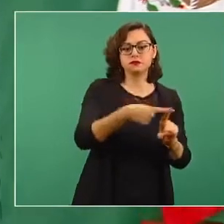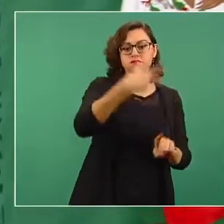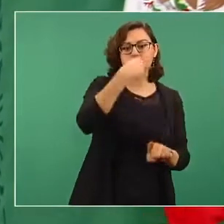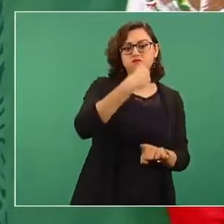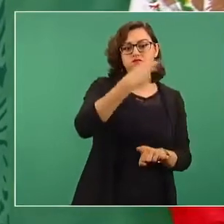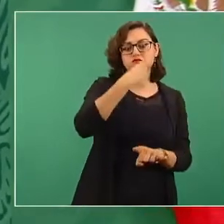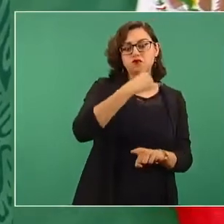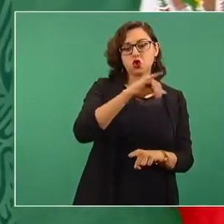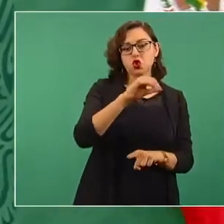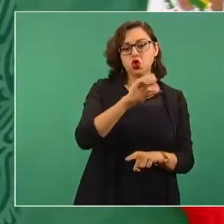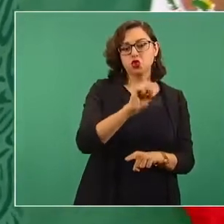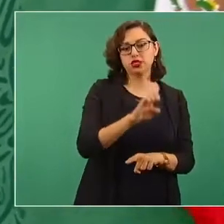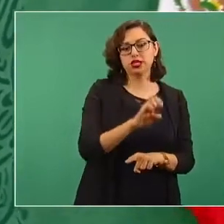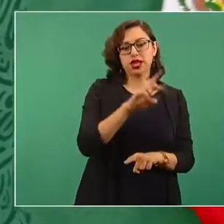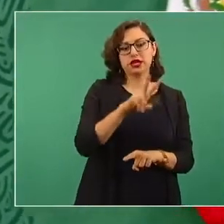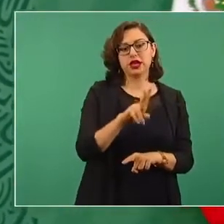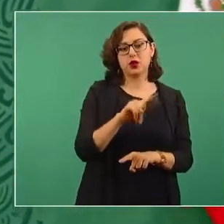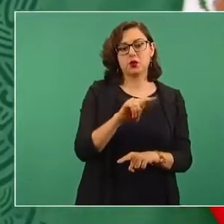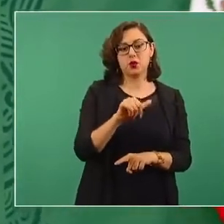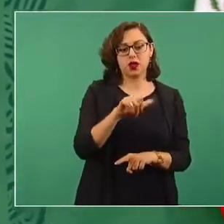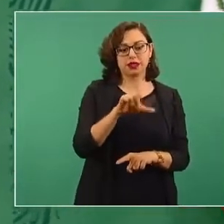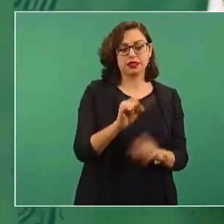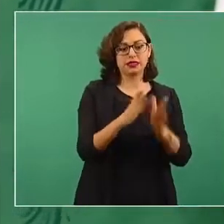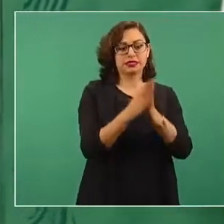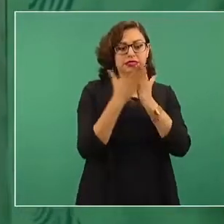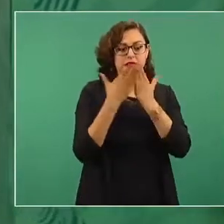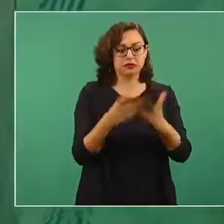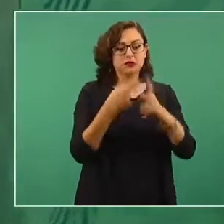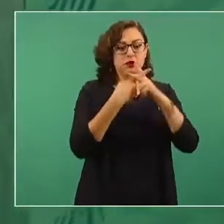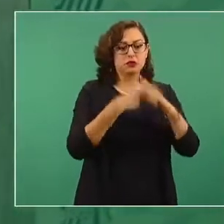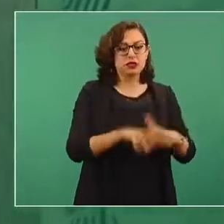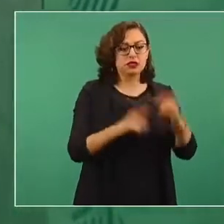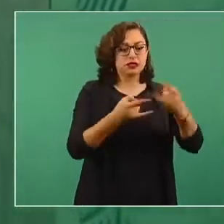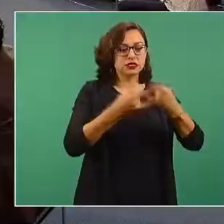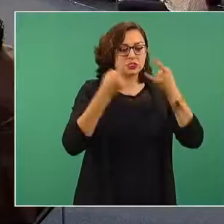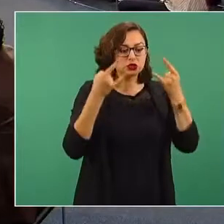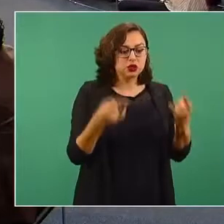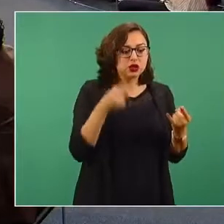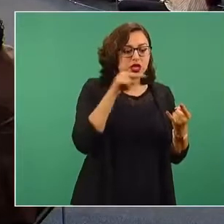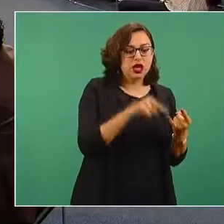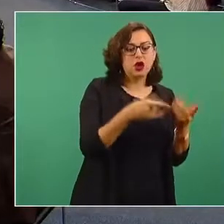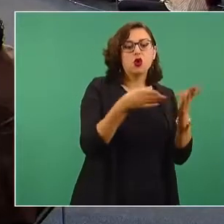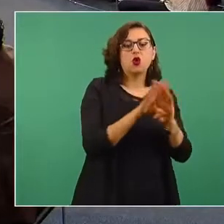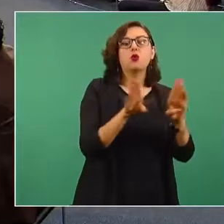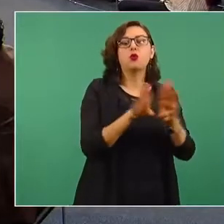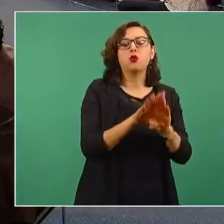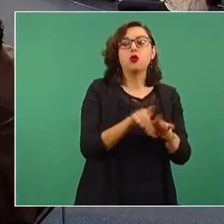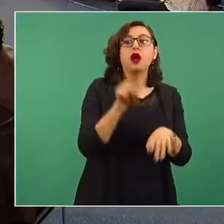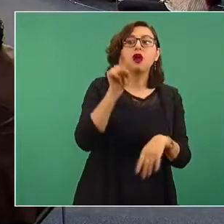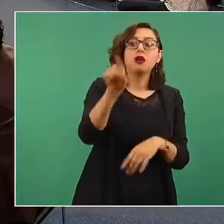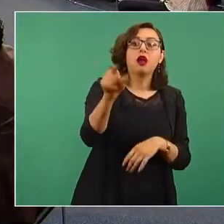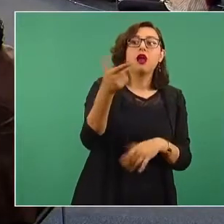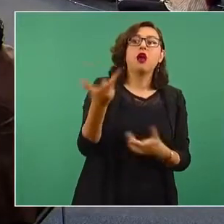comienza con una visita a un hospital de leprosos.